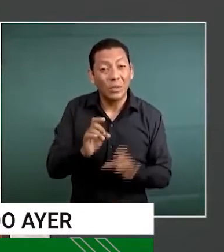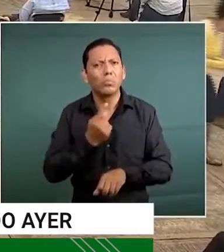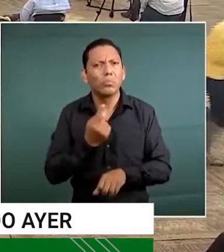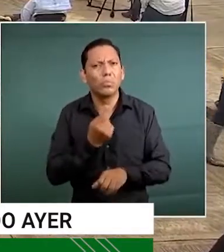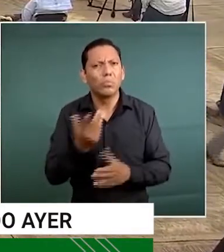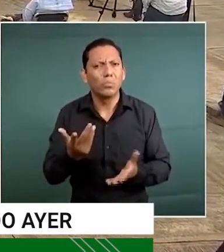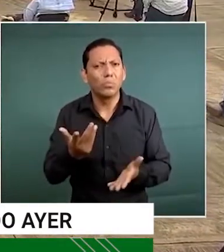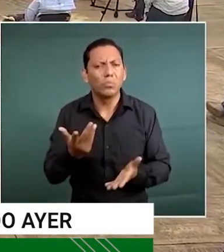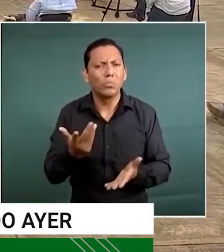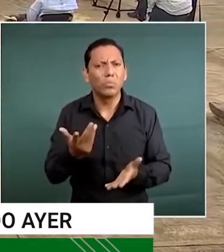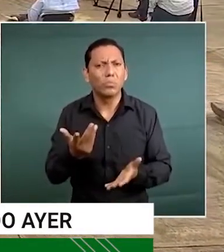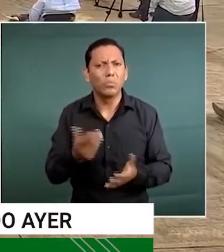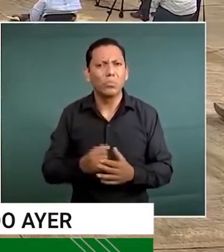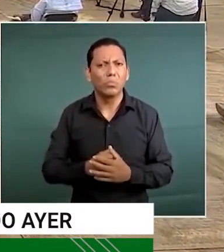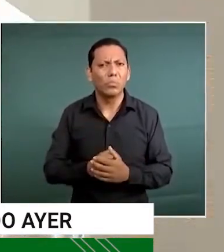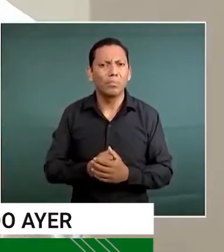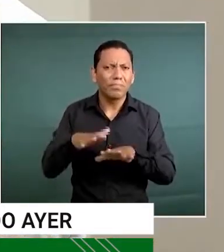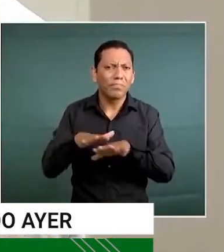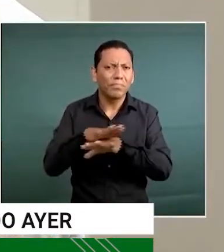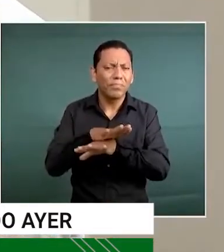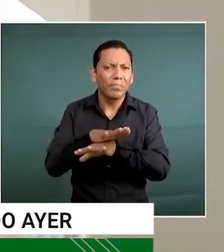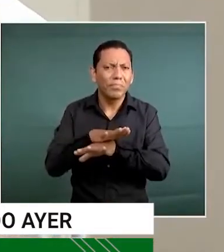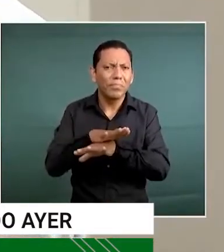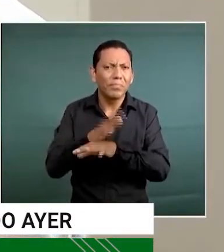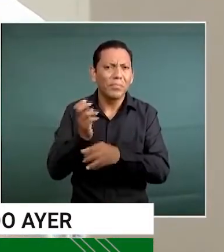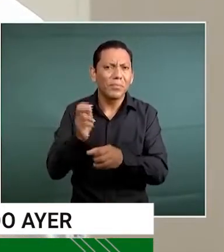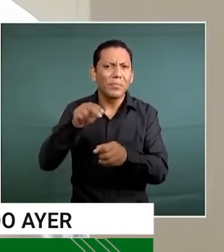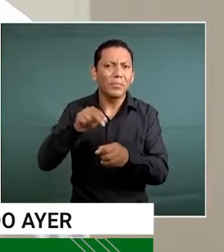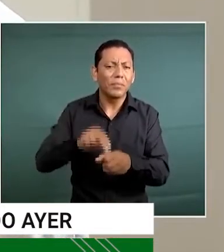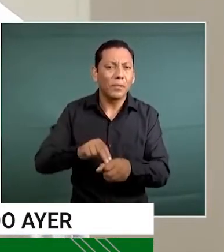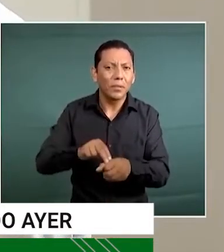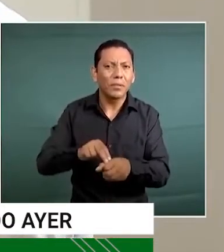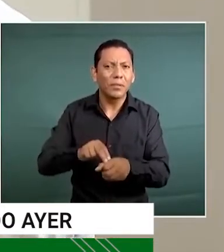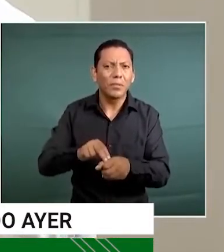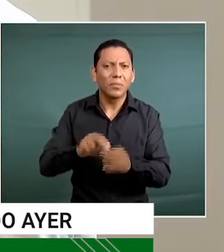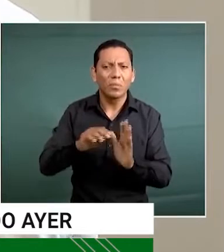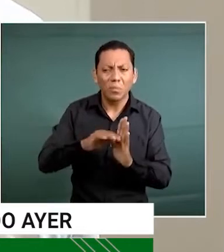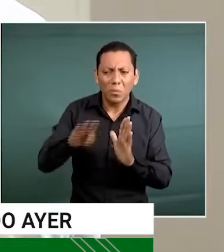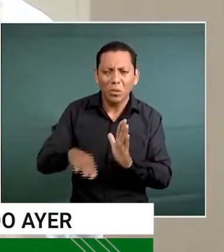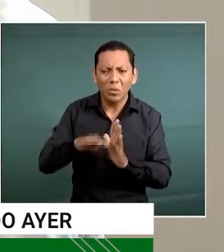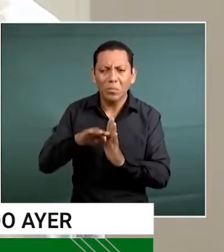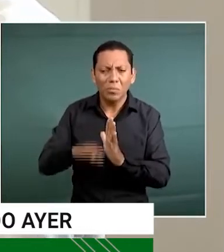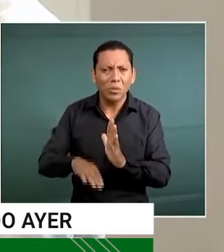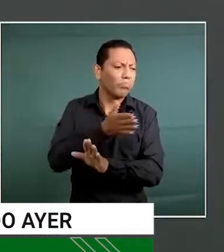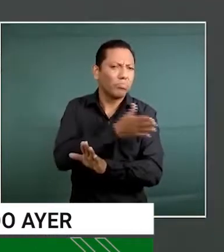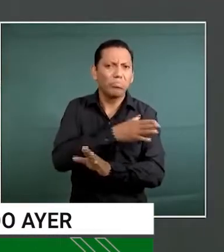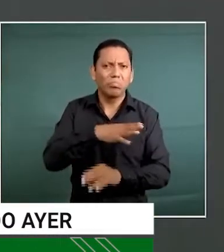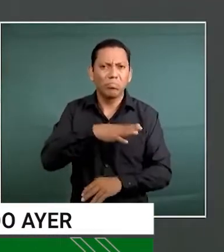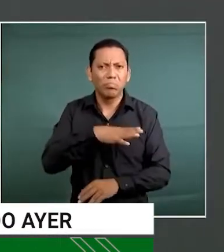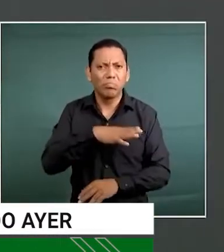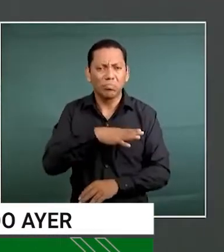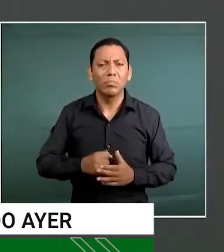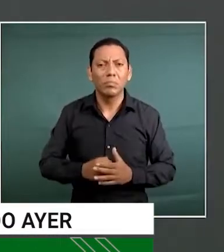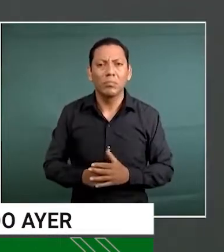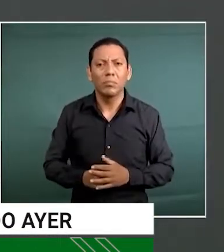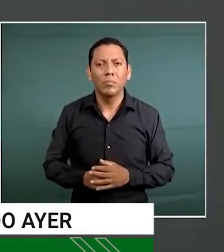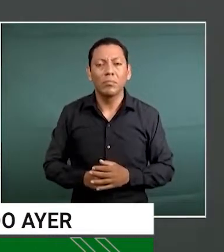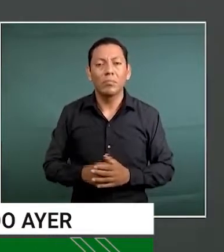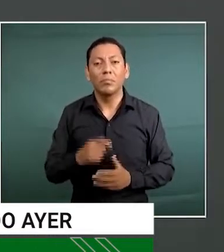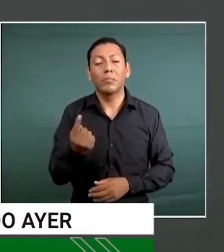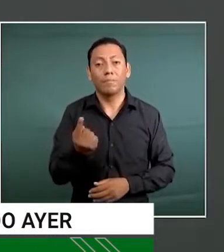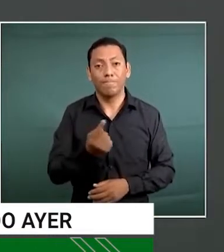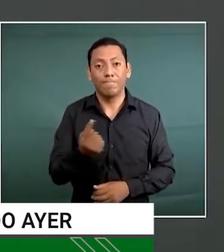hizo un ajuste en defunciones que se habían presentado con anterioridad y